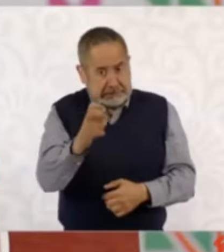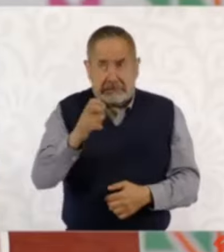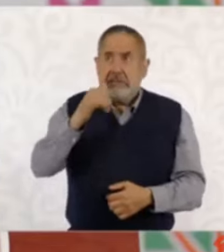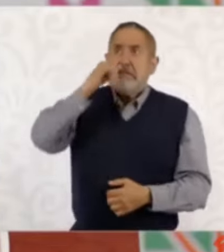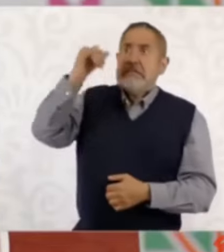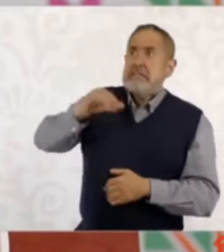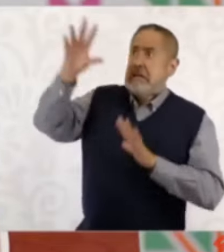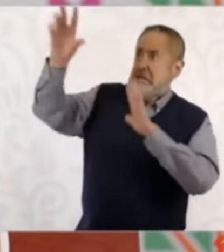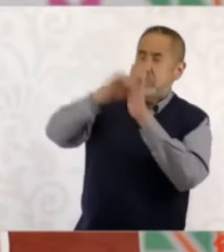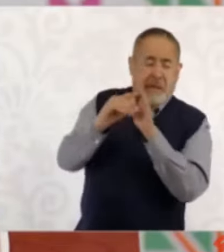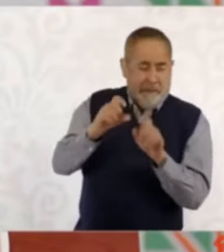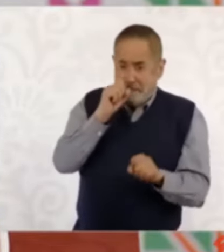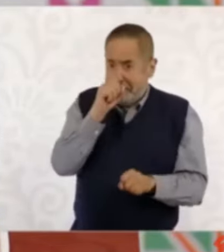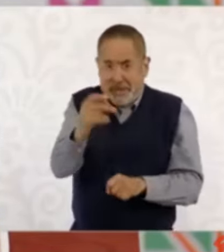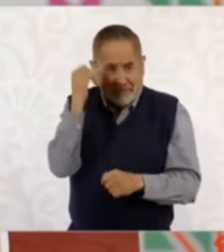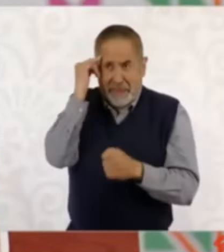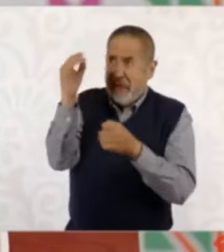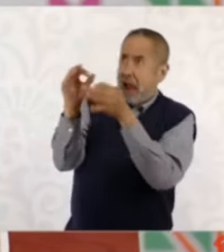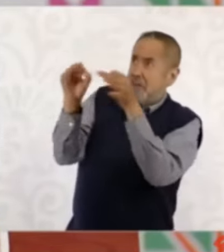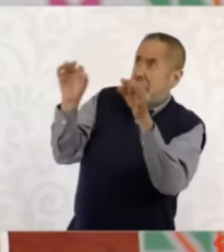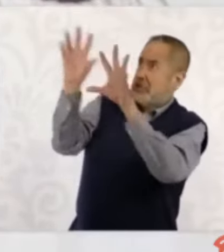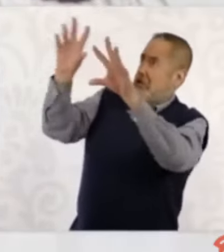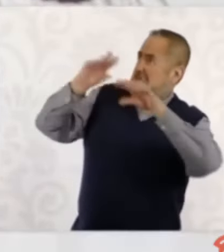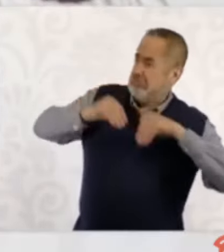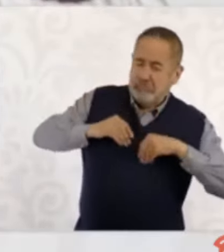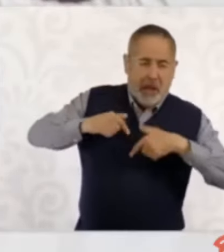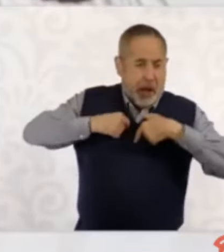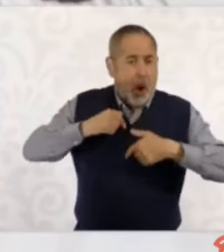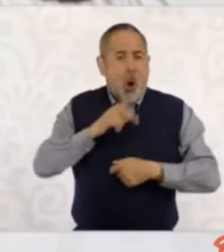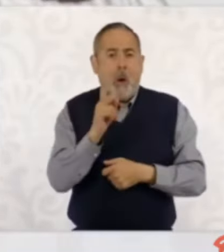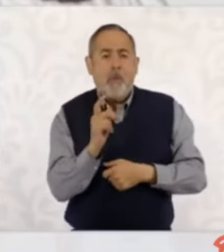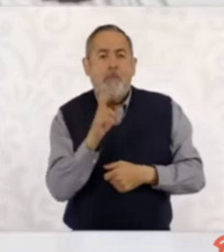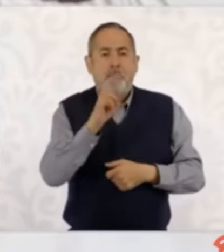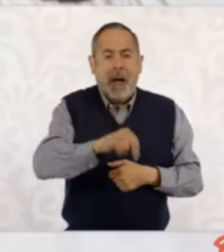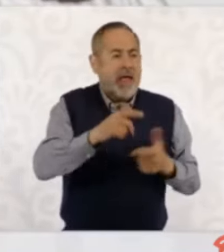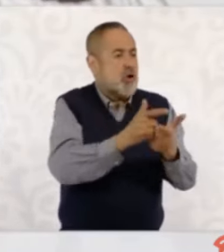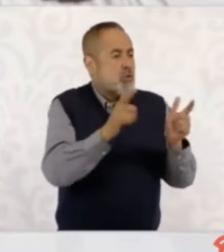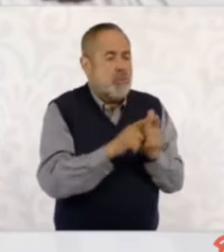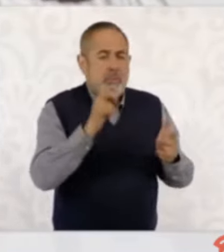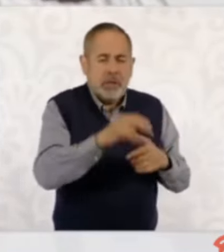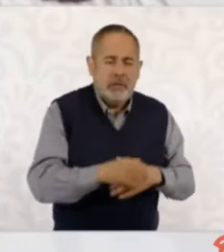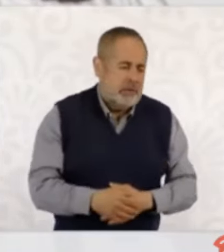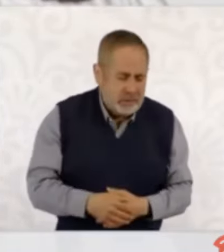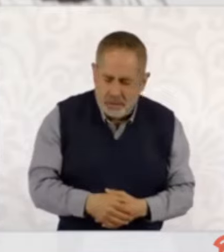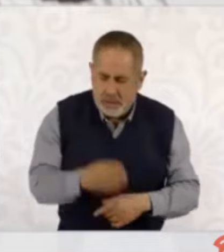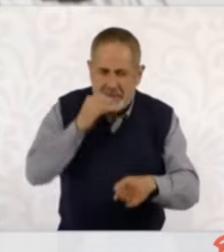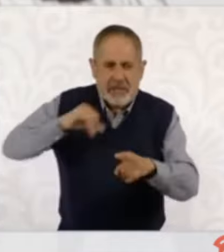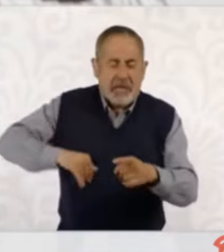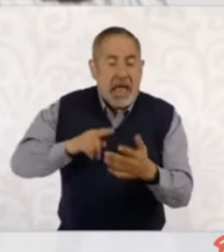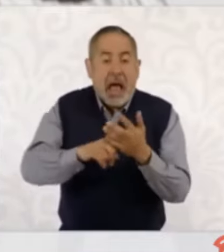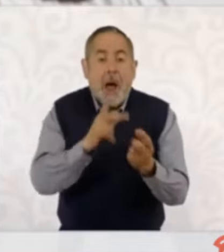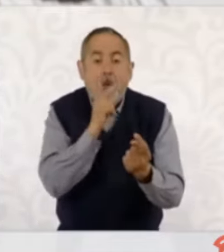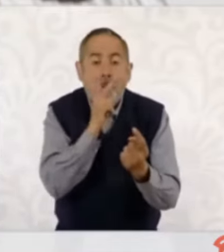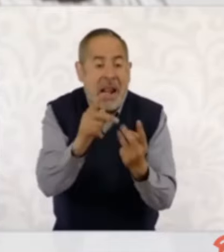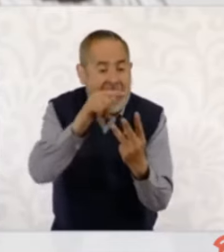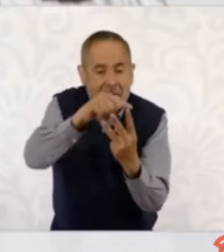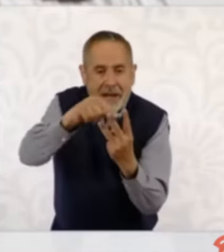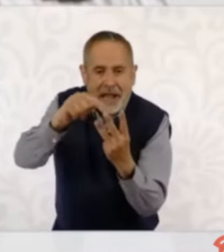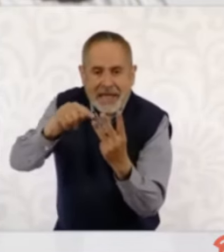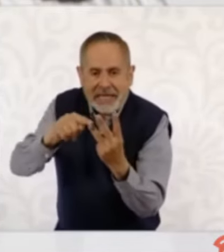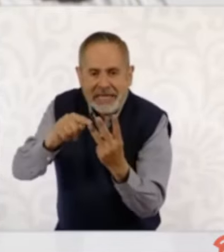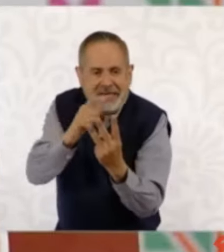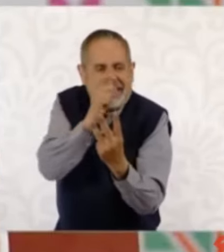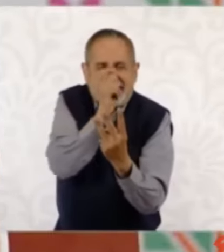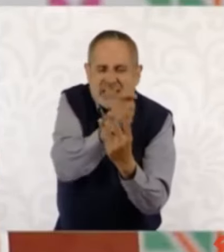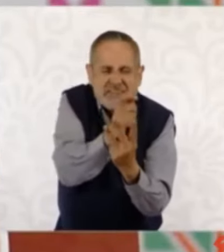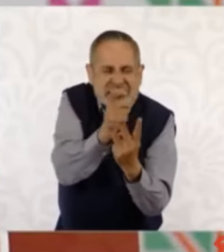ese lema. Ahora, es muy interesante porque en México esas tres palabras significan otra cosa